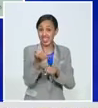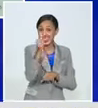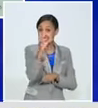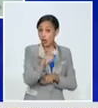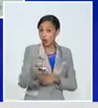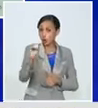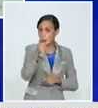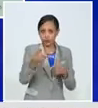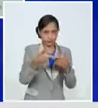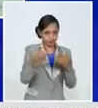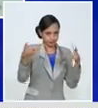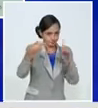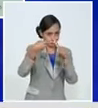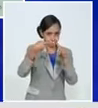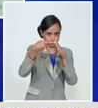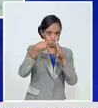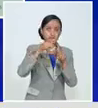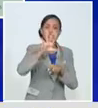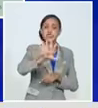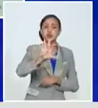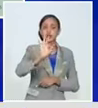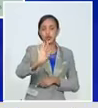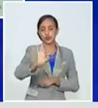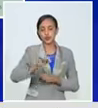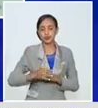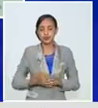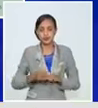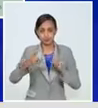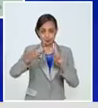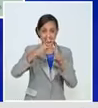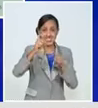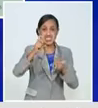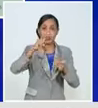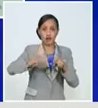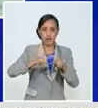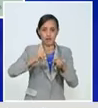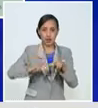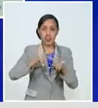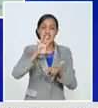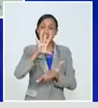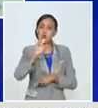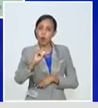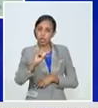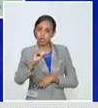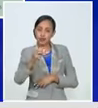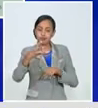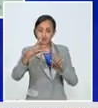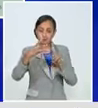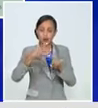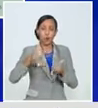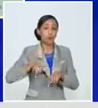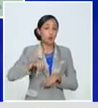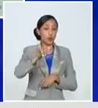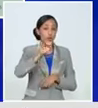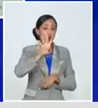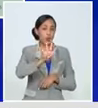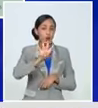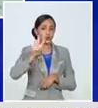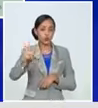mayor, 58. Centro Habana le sigue con 50, Boyeros